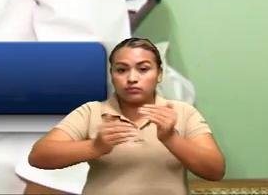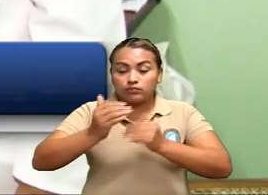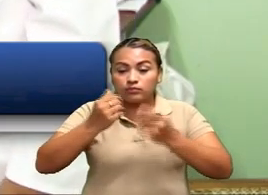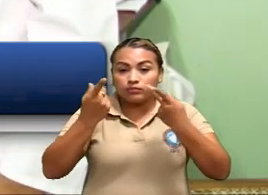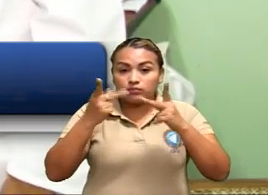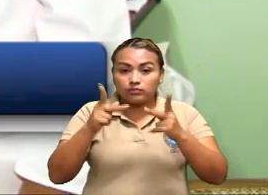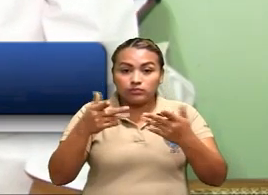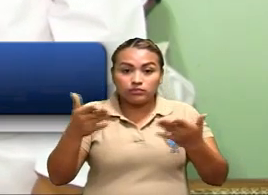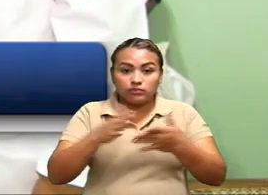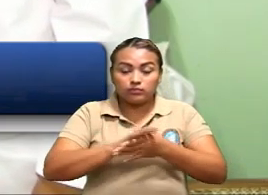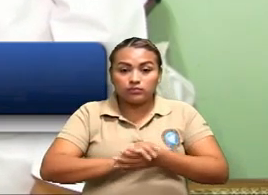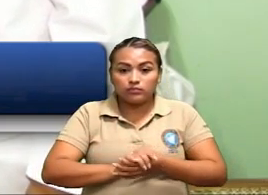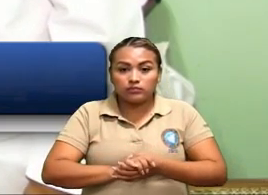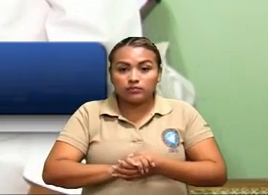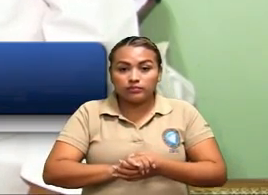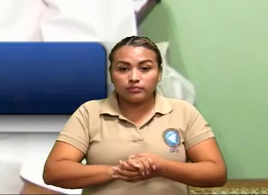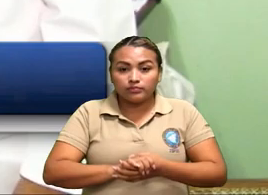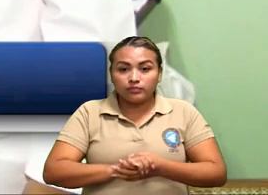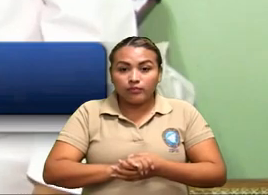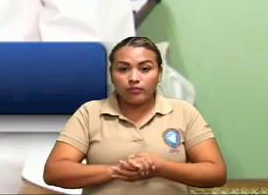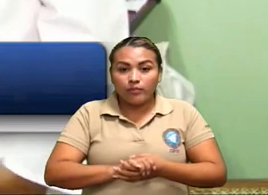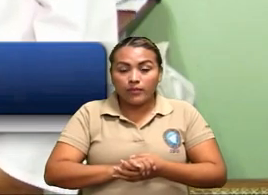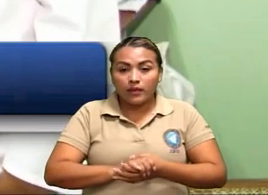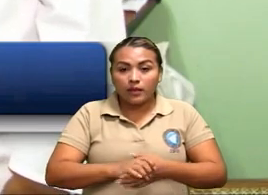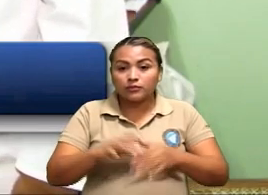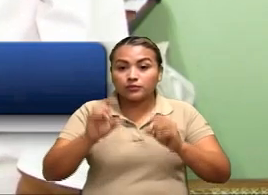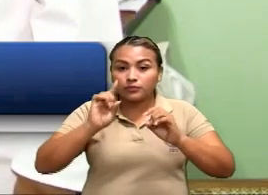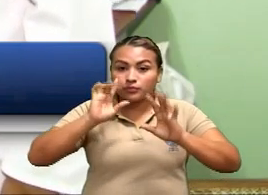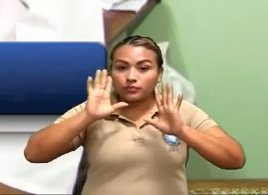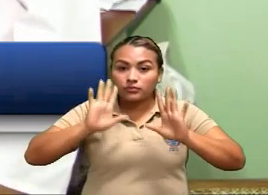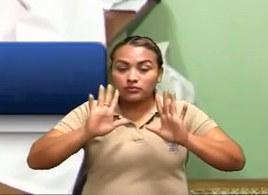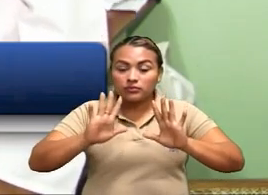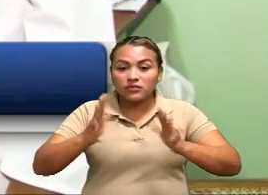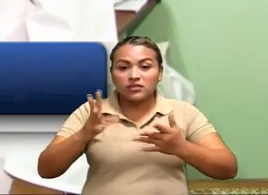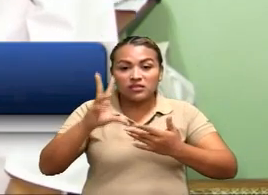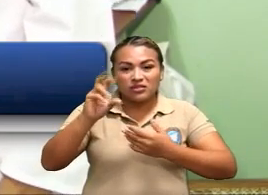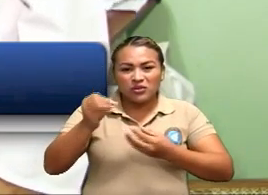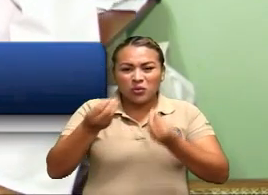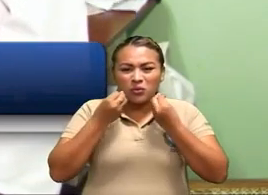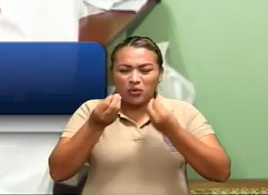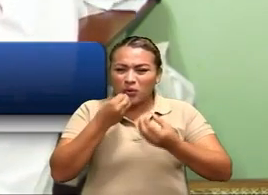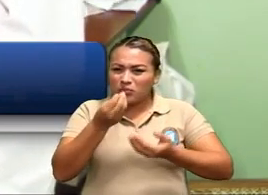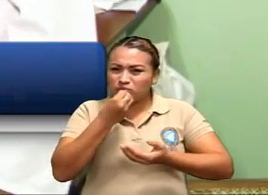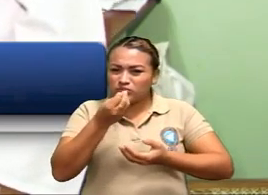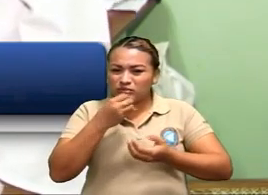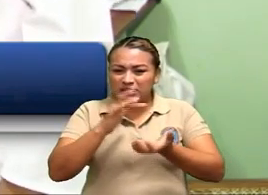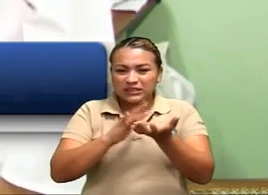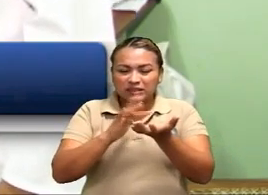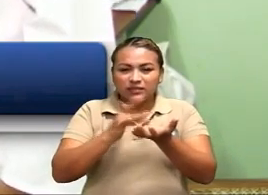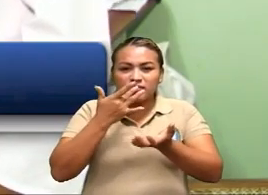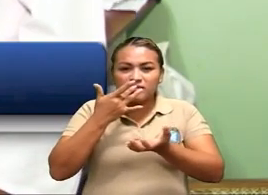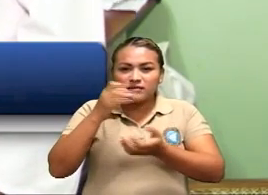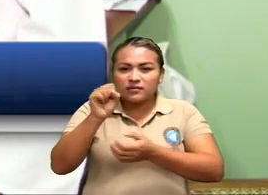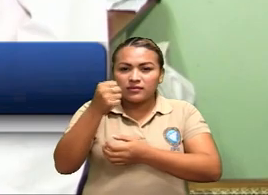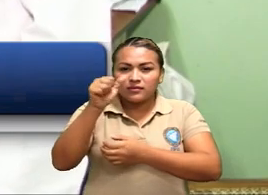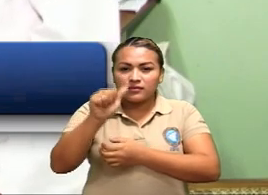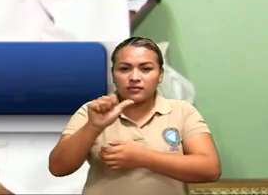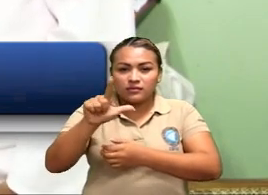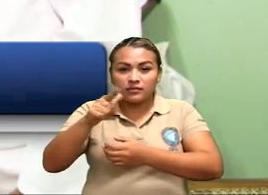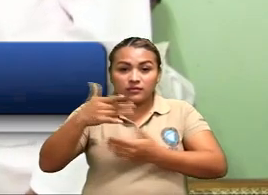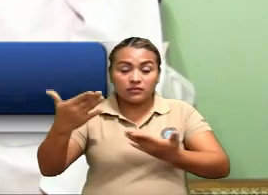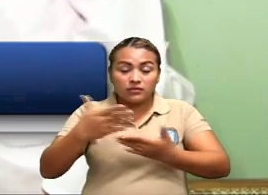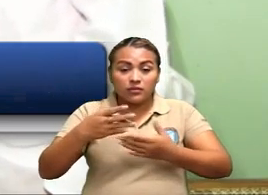¿verdad? Tomar agua, cuidarse en alimentación, no comer mucha sal para que no tengamos problemas de riñones y la